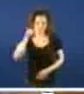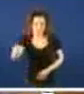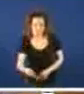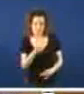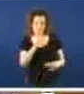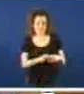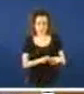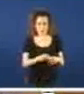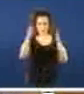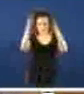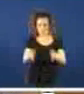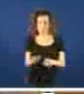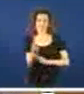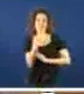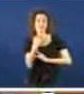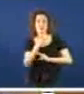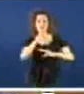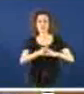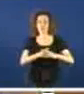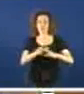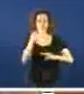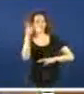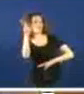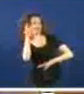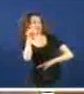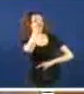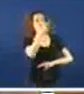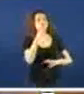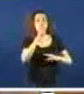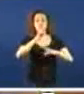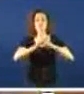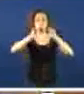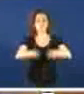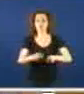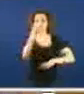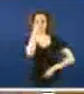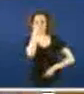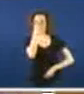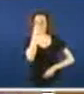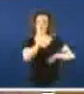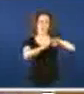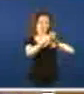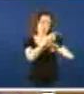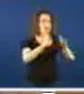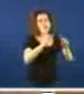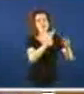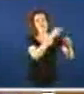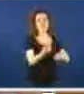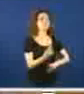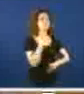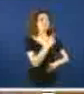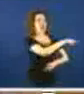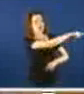dun deputado o que, por certo, se lle chamou, e o escoitei eu dende aquí, literalmente, payaso. Por parte dos deputados, por parte de